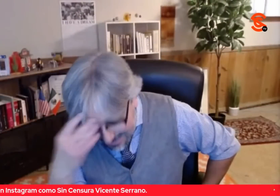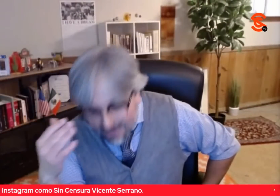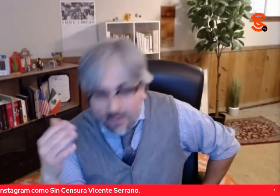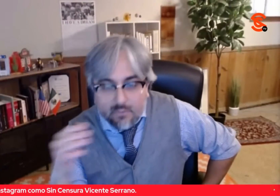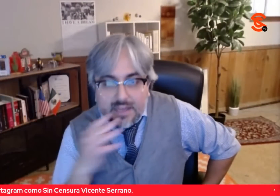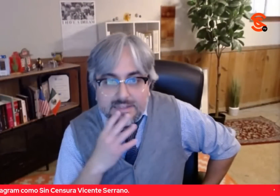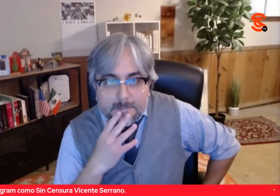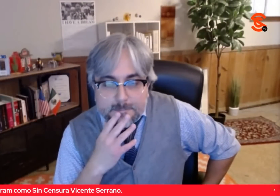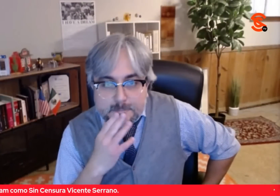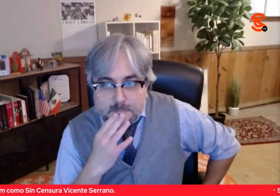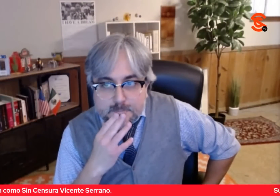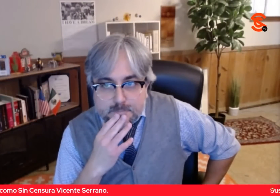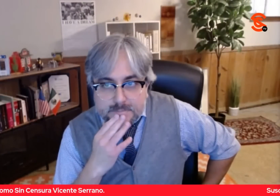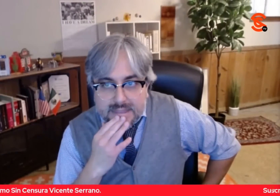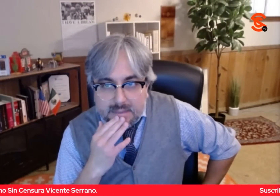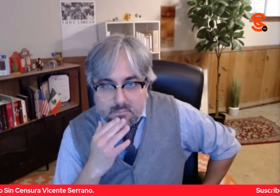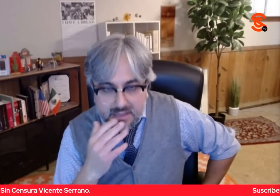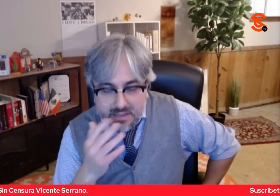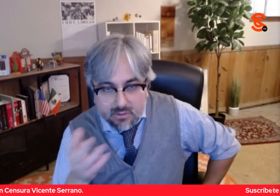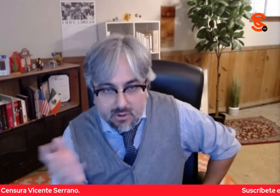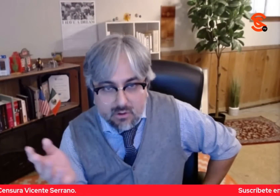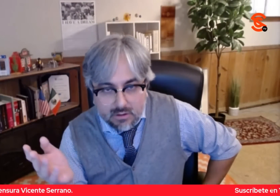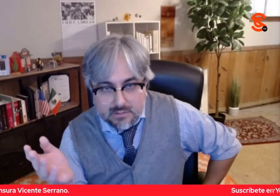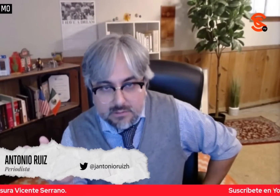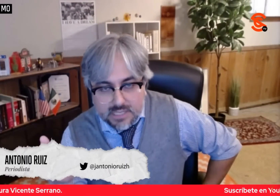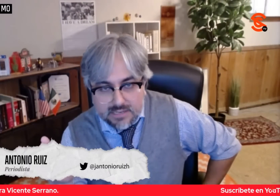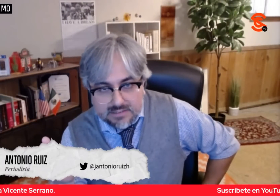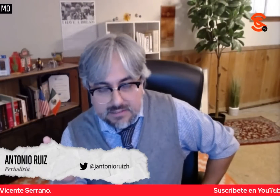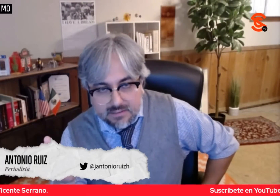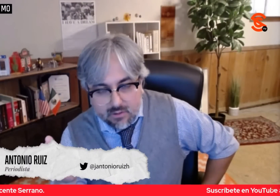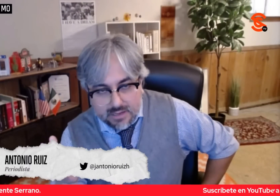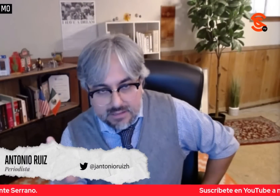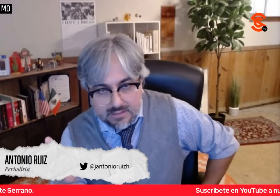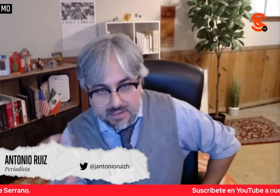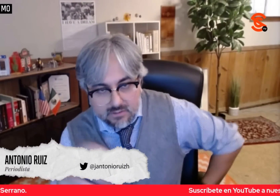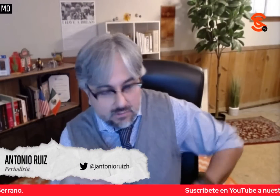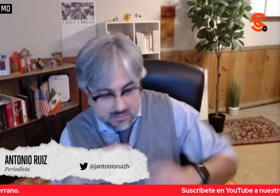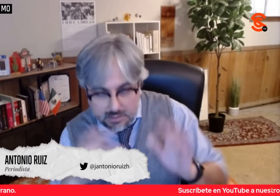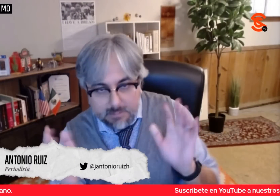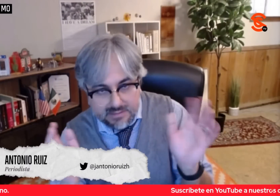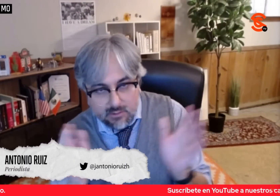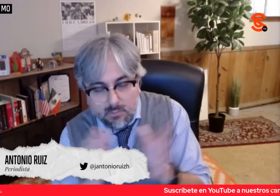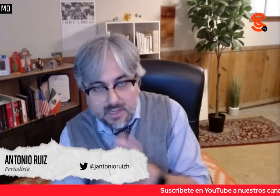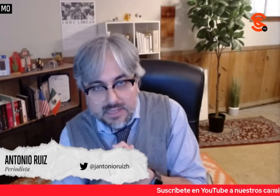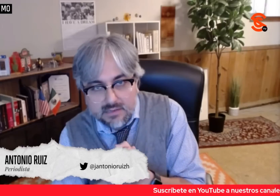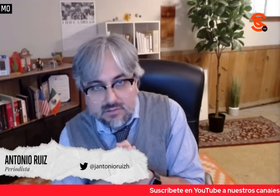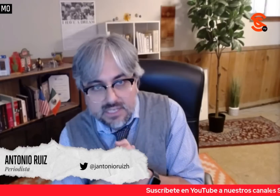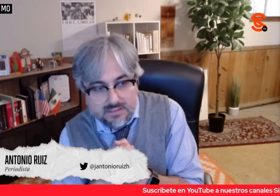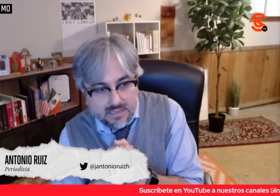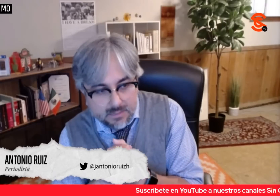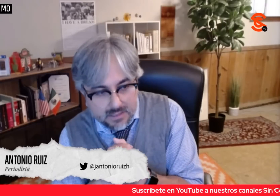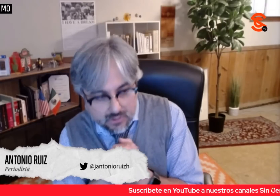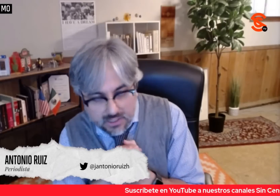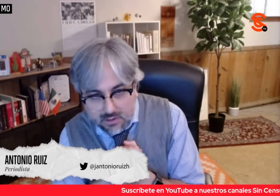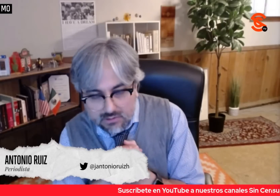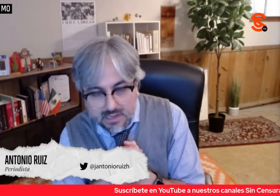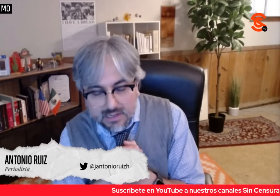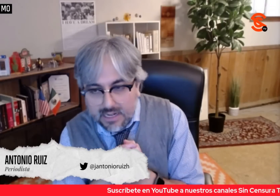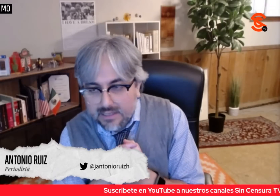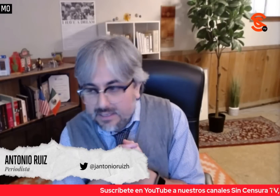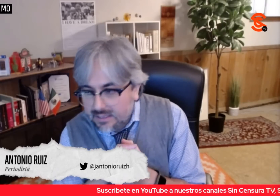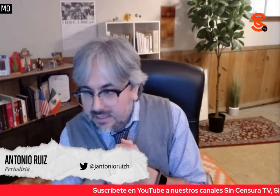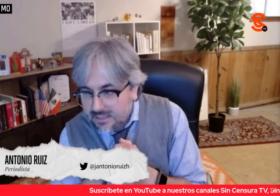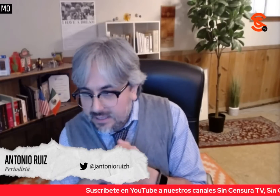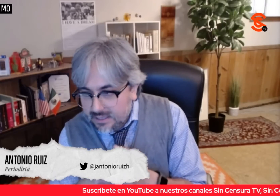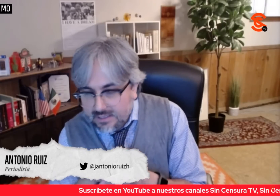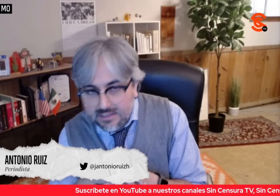que, fíjate, me tocó escuchar estas horrendas declaraciones, nos las habían pasado por ahí en los chats que había hecho Carlos